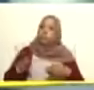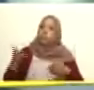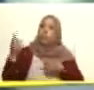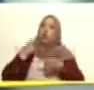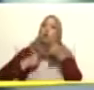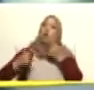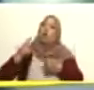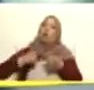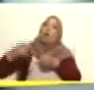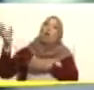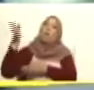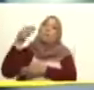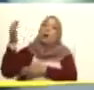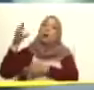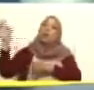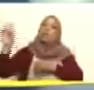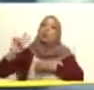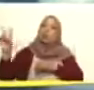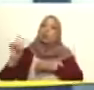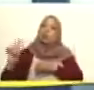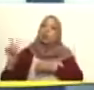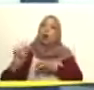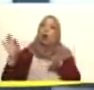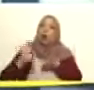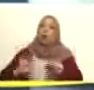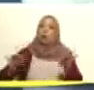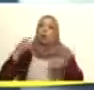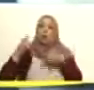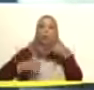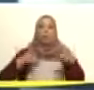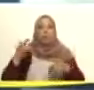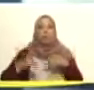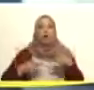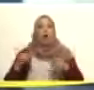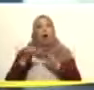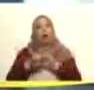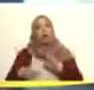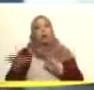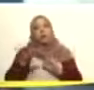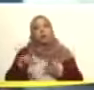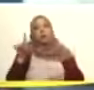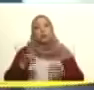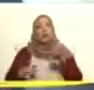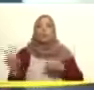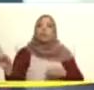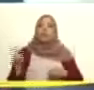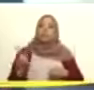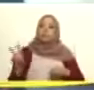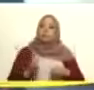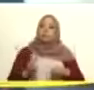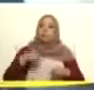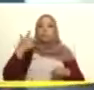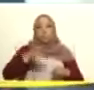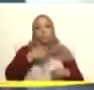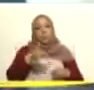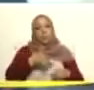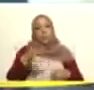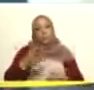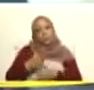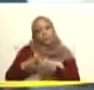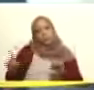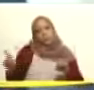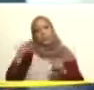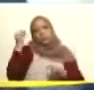notado por todo el territorio nacional. No ha habido ni un solo evento donde algún venezolano o venezolana se sienta diferente